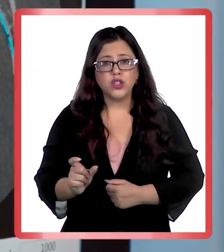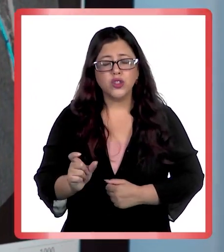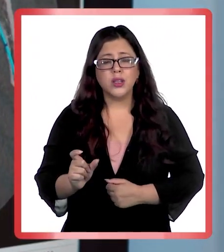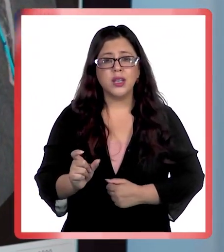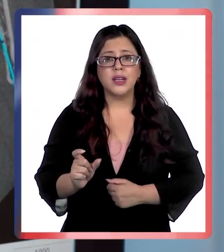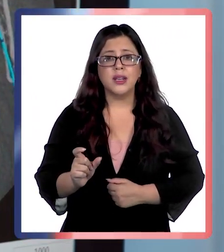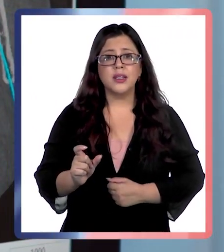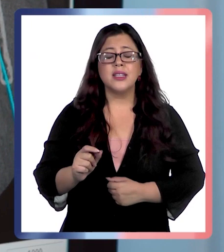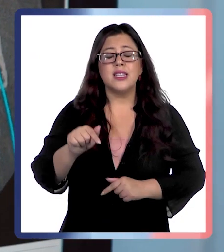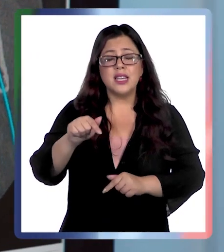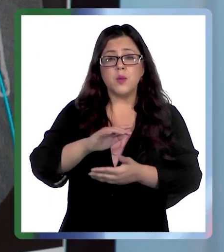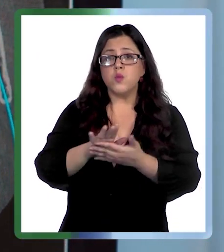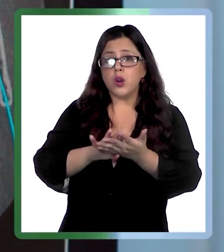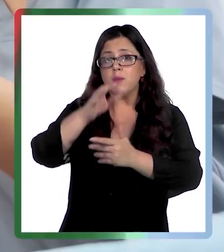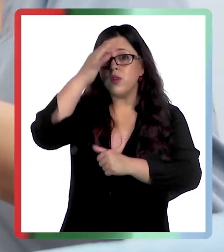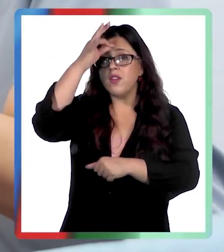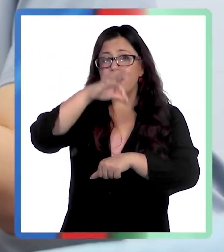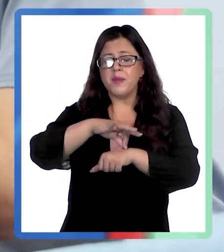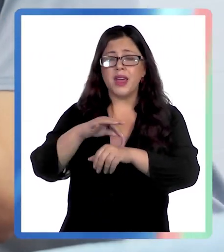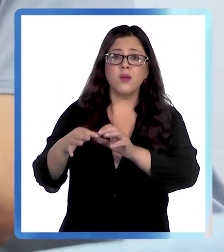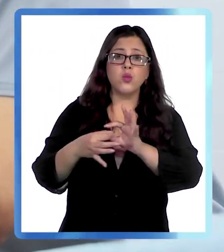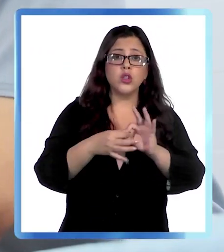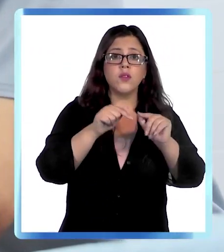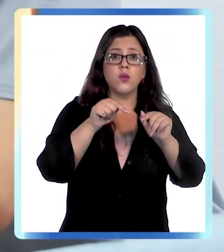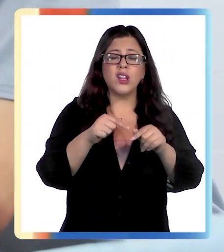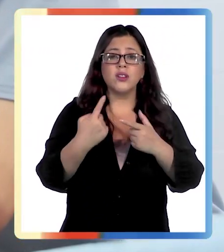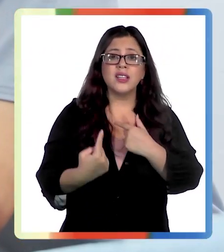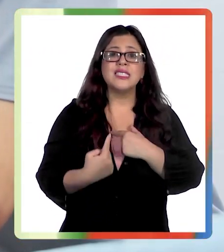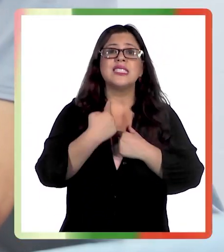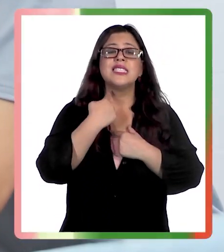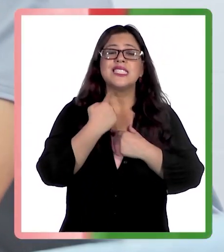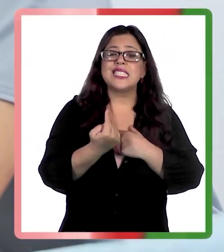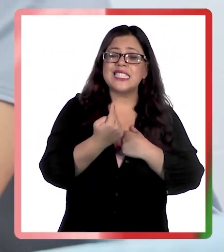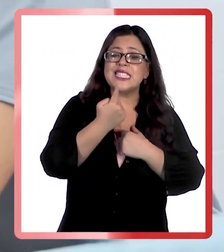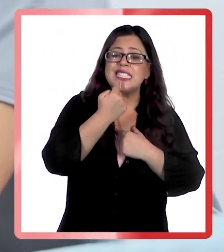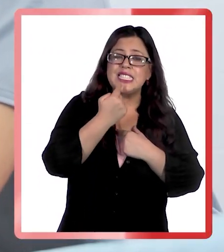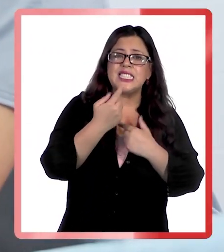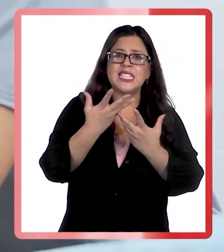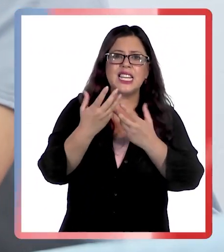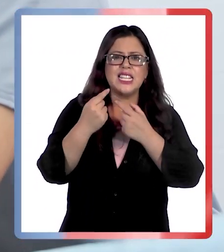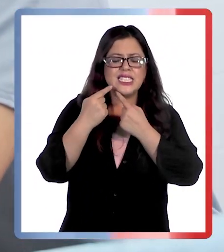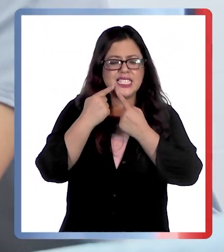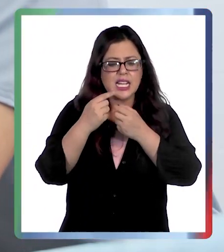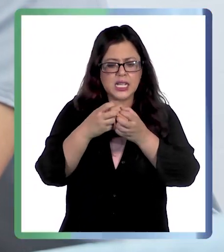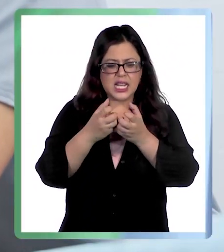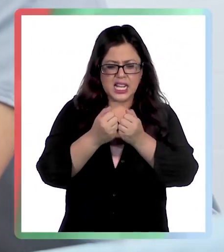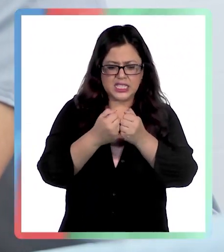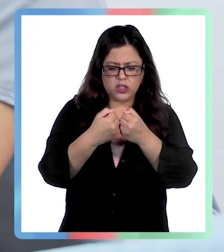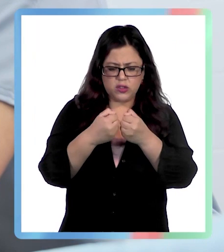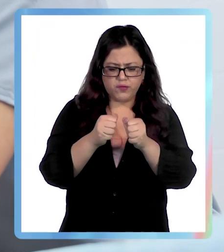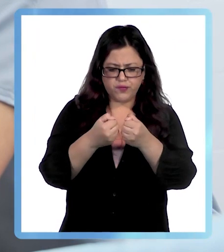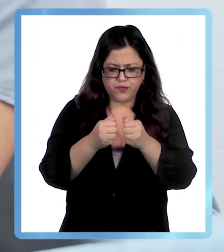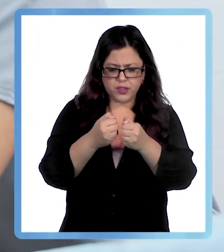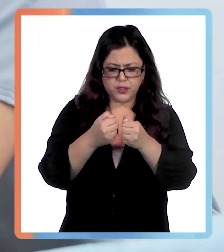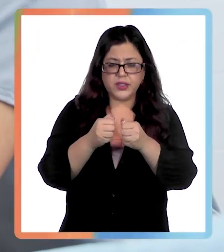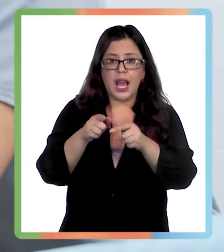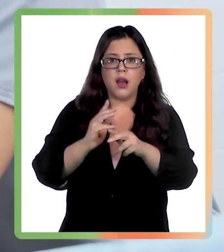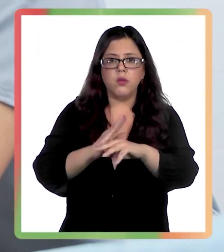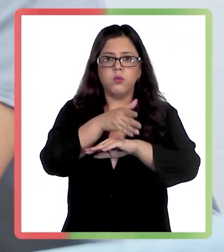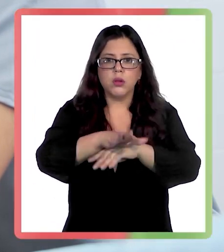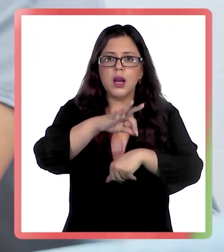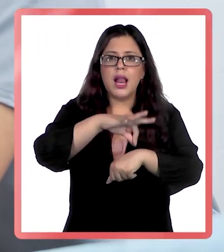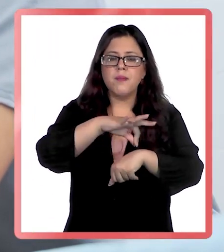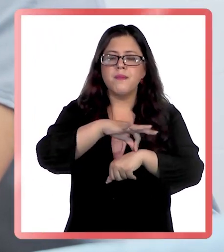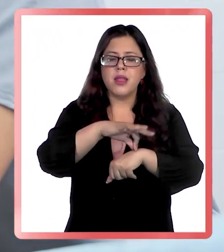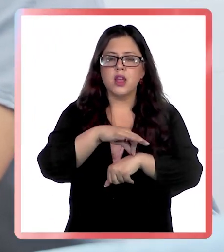paciente que cuando ya la enfermedad o la infección llega al hueso y siente dientes sueltos recién es su